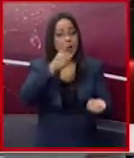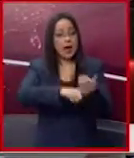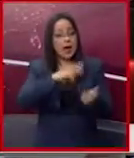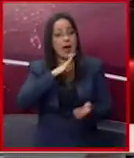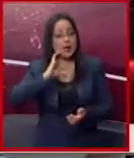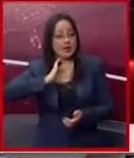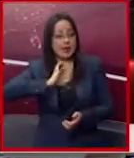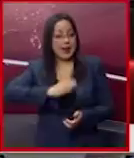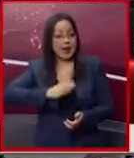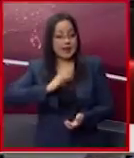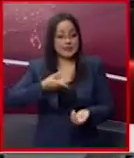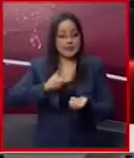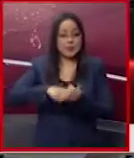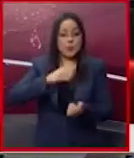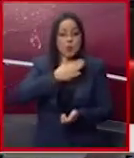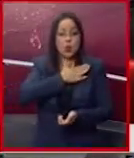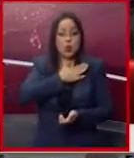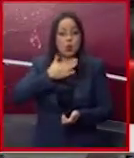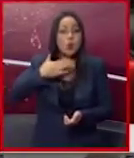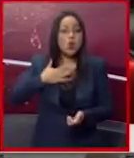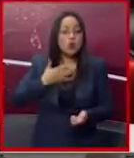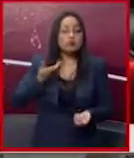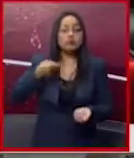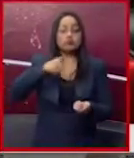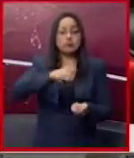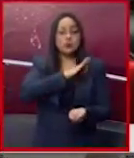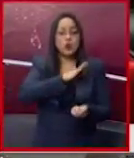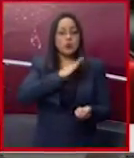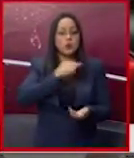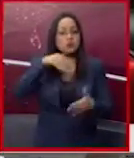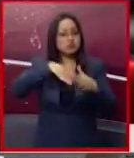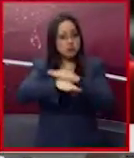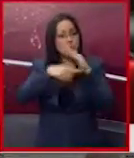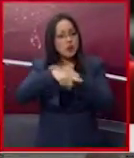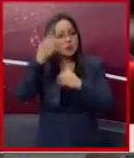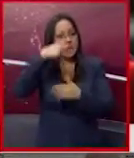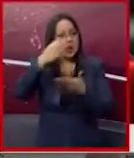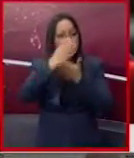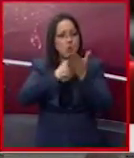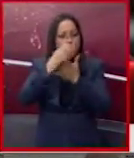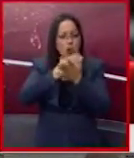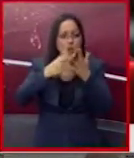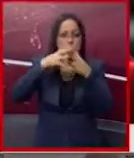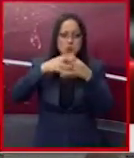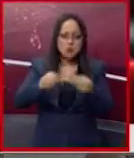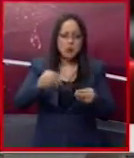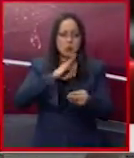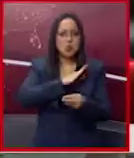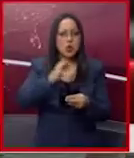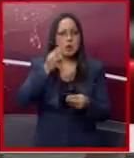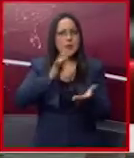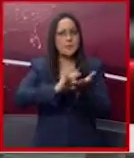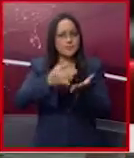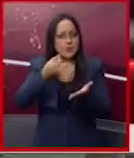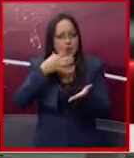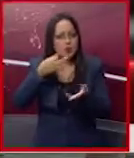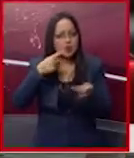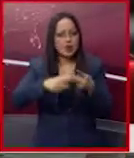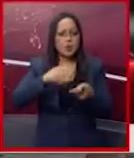cáncer de pulmón puedan accesar oportunamente a sus tratamientos, puedan limitar el daño.